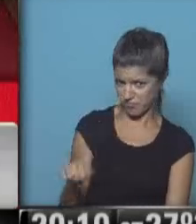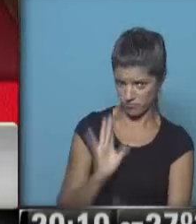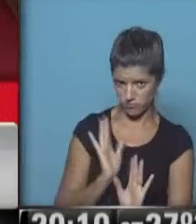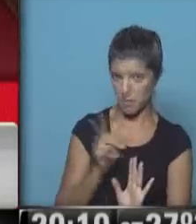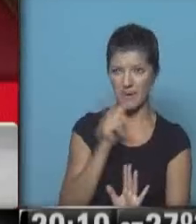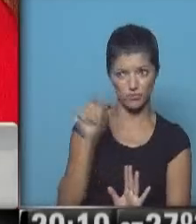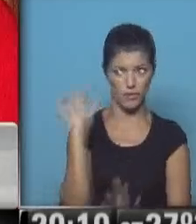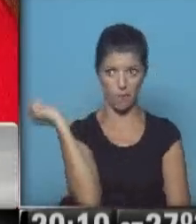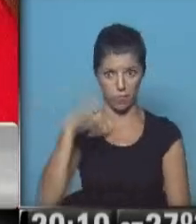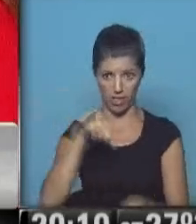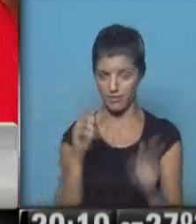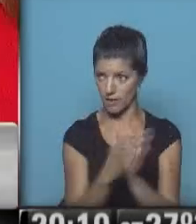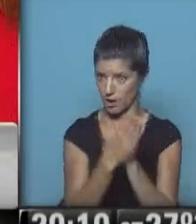que lo está ignorando